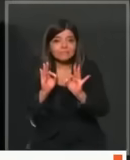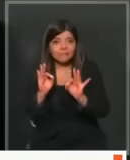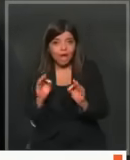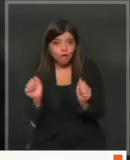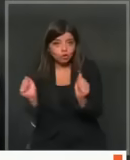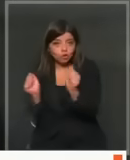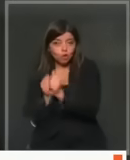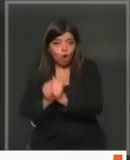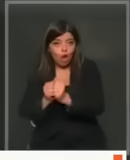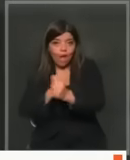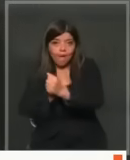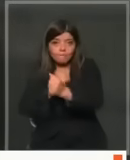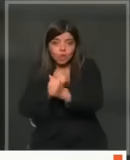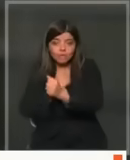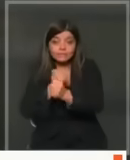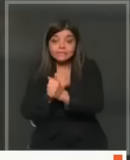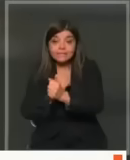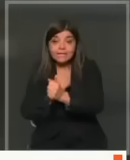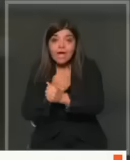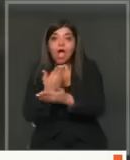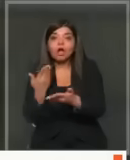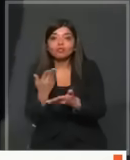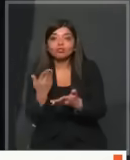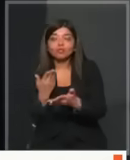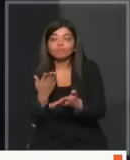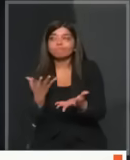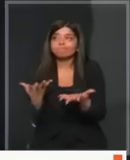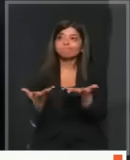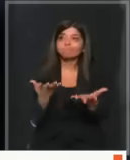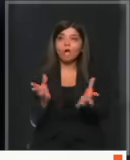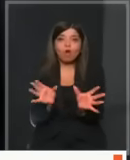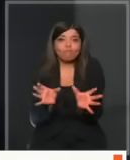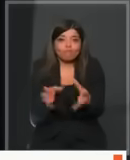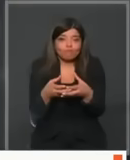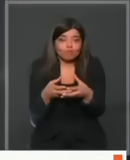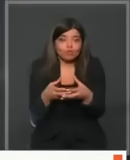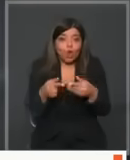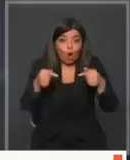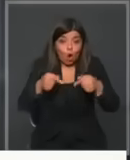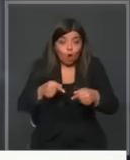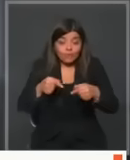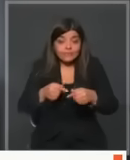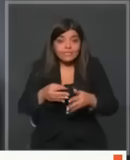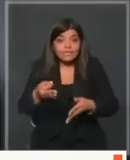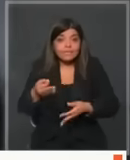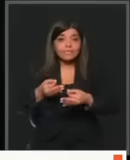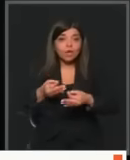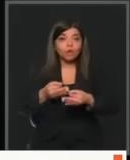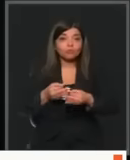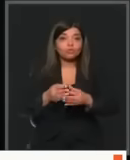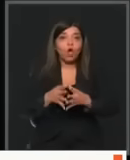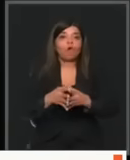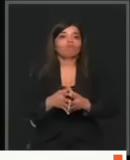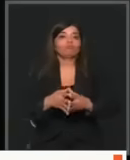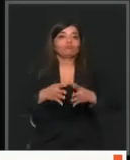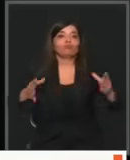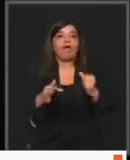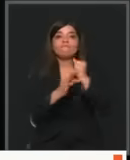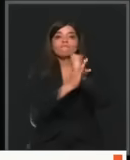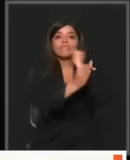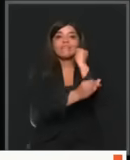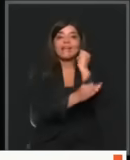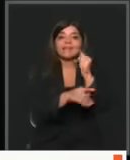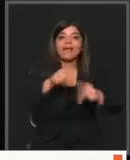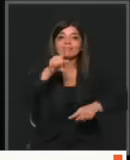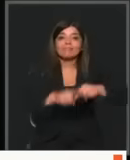policía, pero por sobre todo, cómo sintieron la necesidad de formar lo que hoy nos describe como una suprafiscalía territorial.